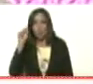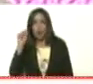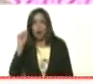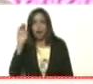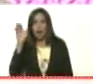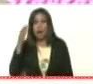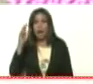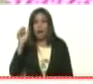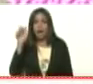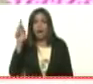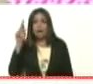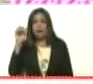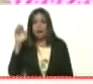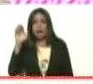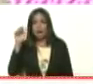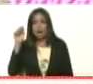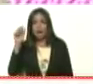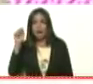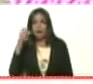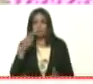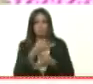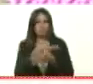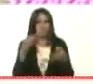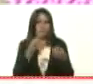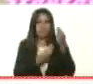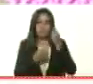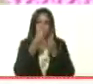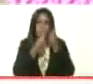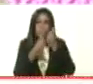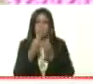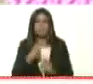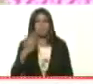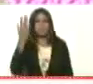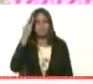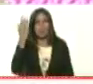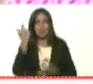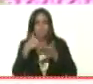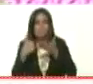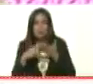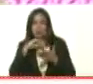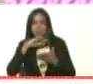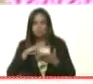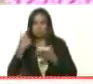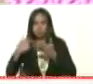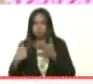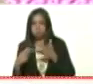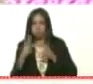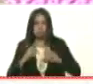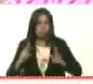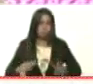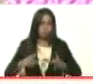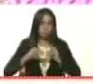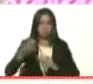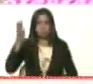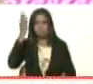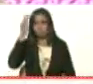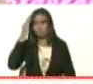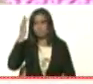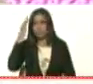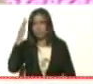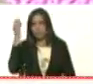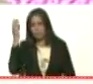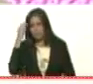Palacios. Tremendo economista. Sabe la teoría, la historia económica de la humanidad, todo se la sabe de